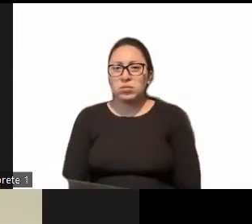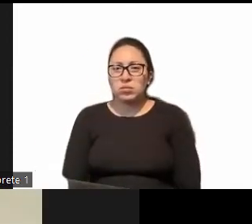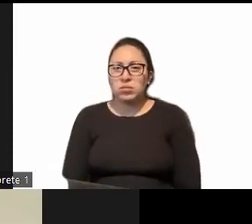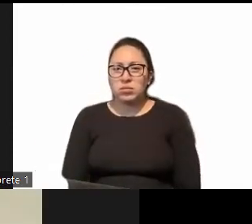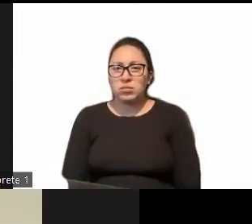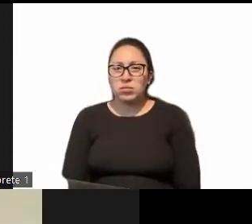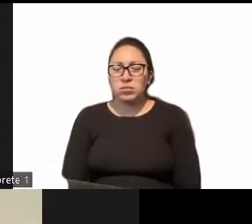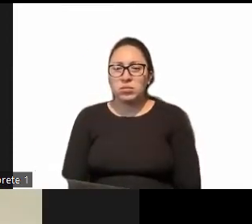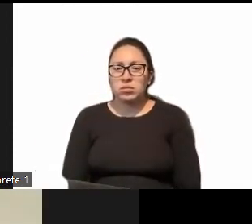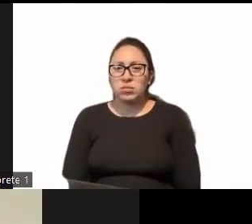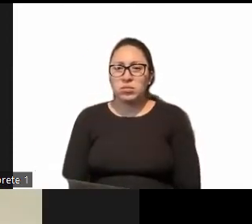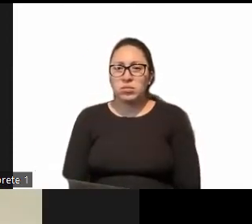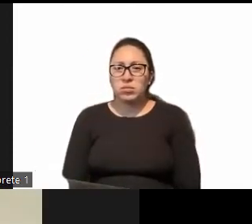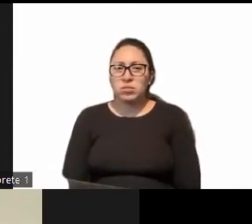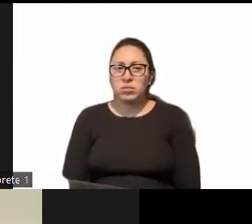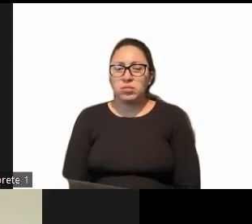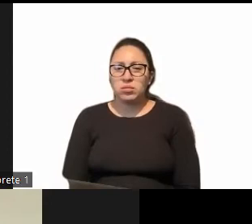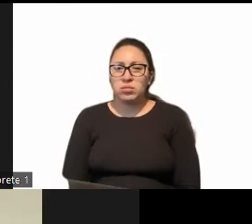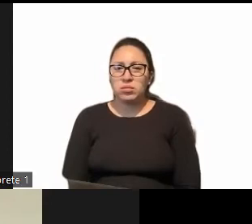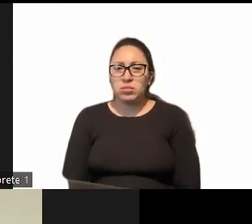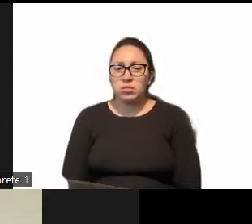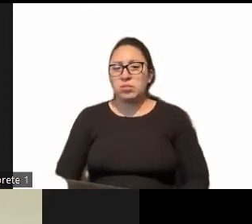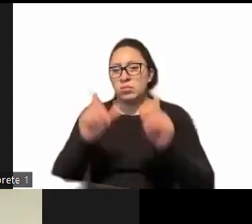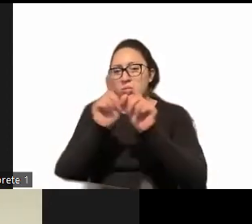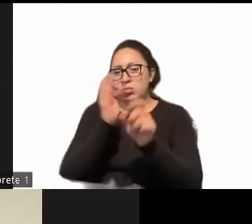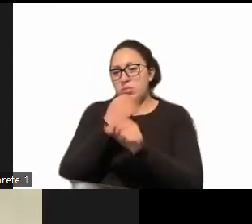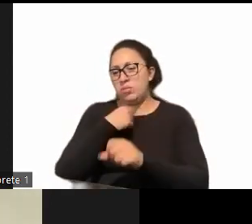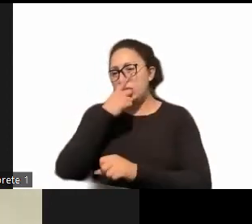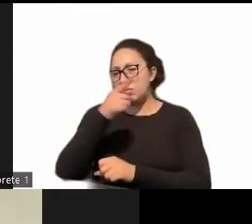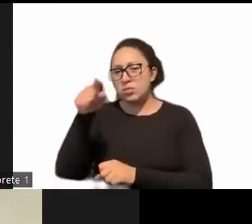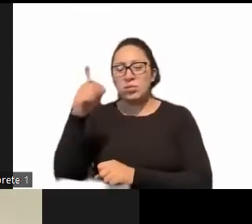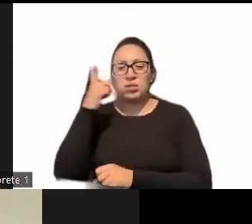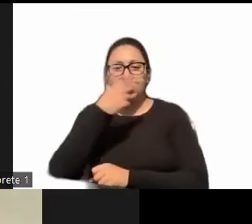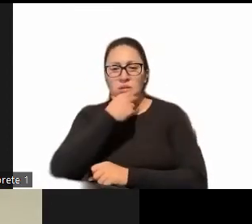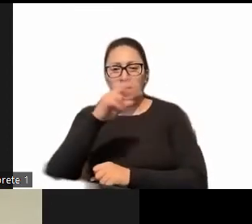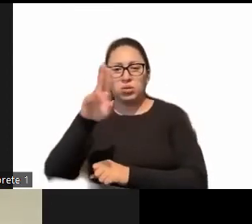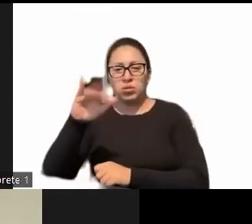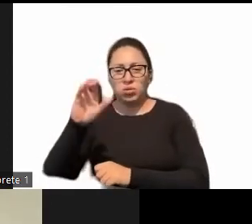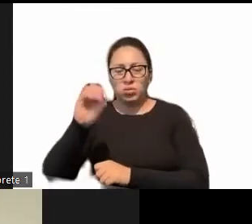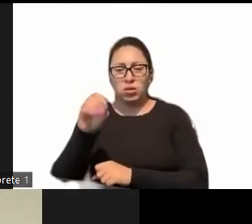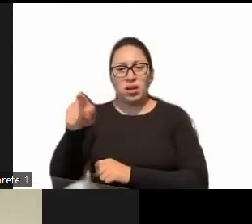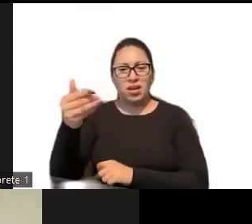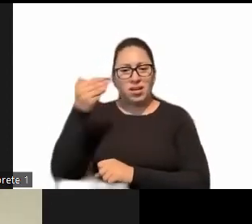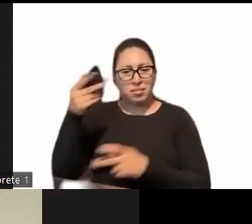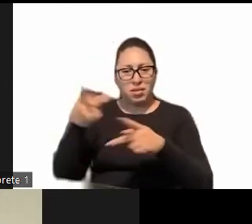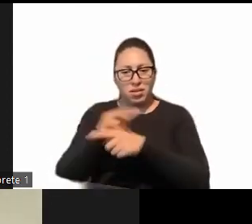Solo para aclararle al diputado Rubio que durante sus intervenciones ha